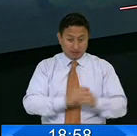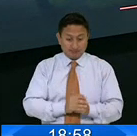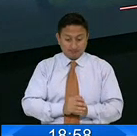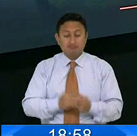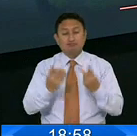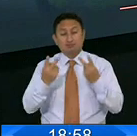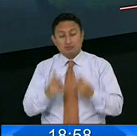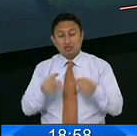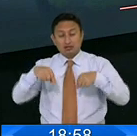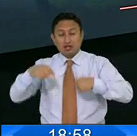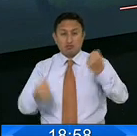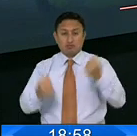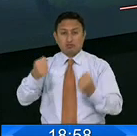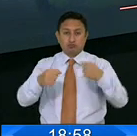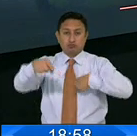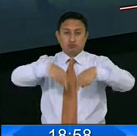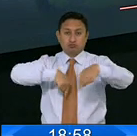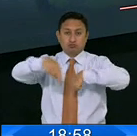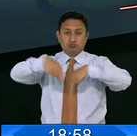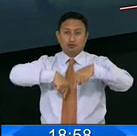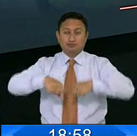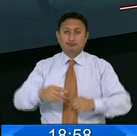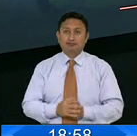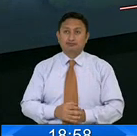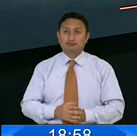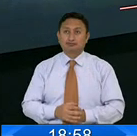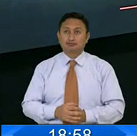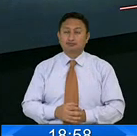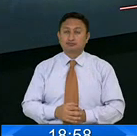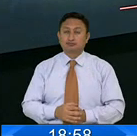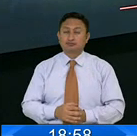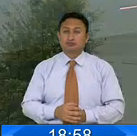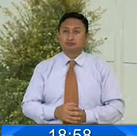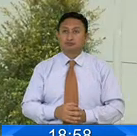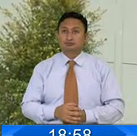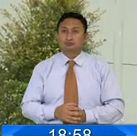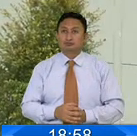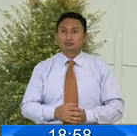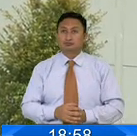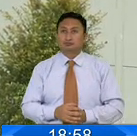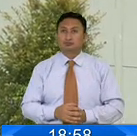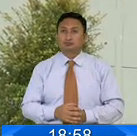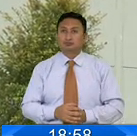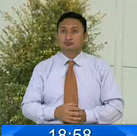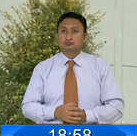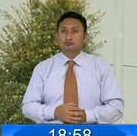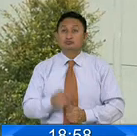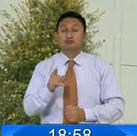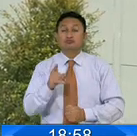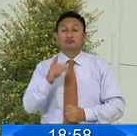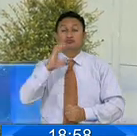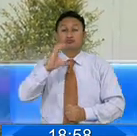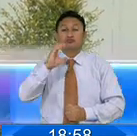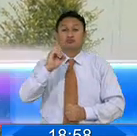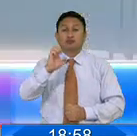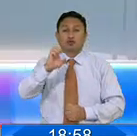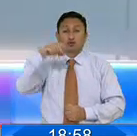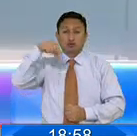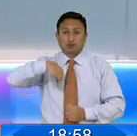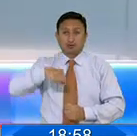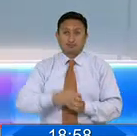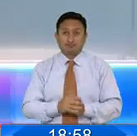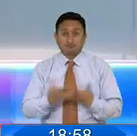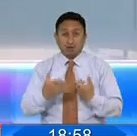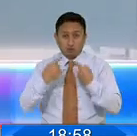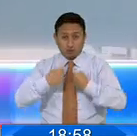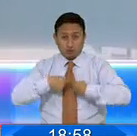la circulación vehicular en las vías nacionales. El Comité de Operaciones de Emergencia Nacional